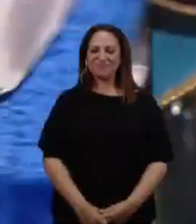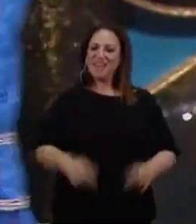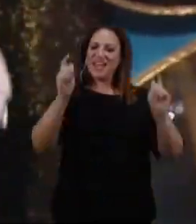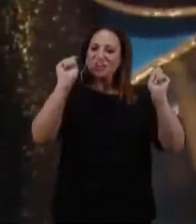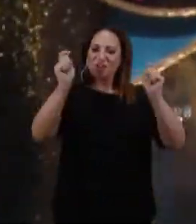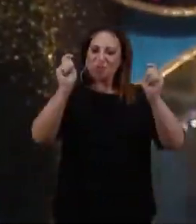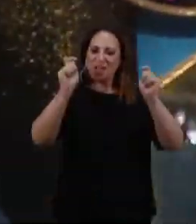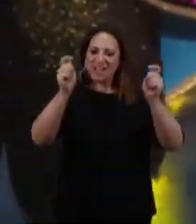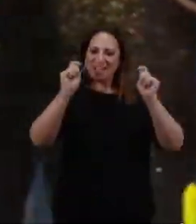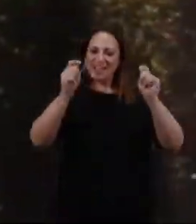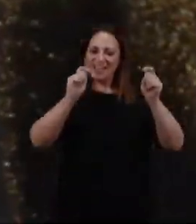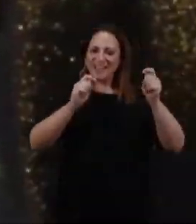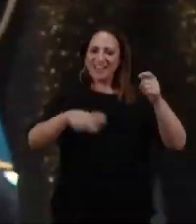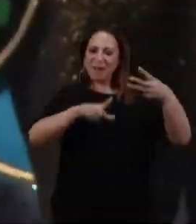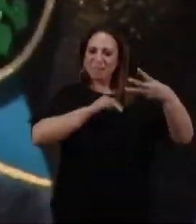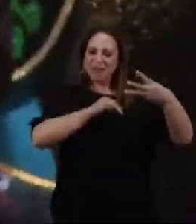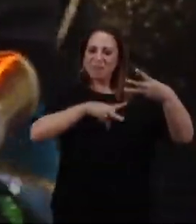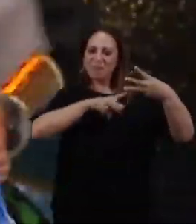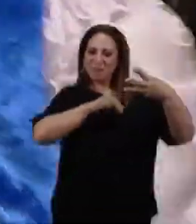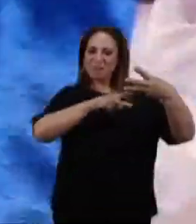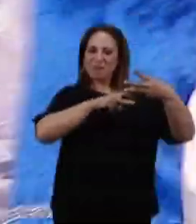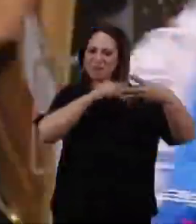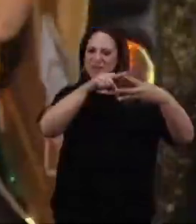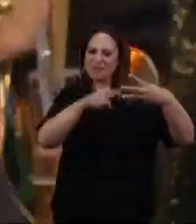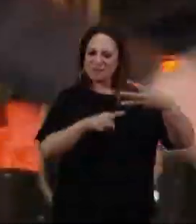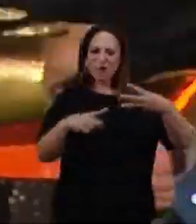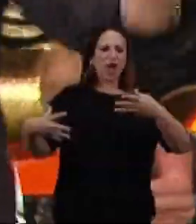Enhorabuena a los premiados, enhorabuena a todas las murgas